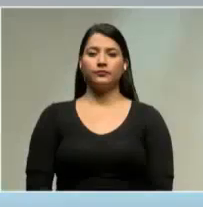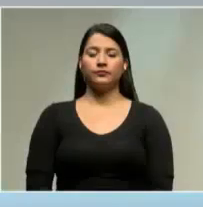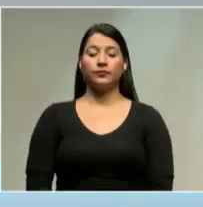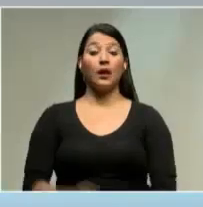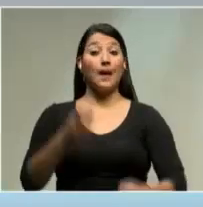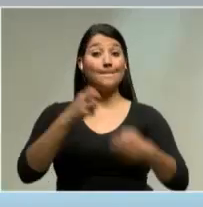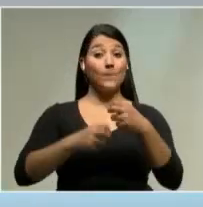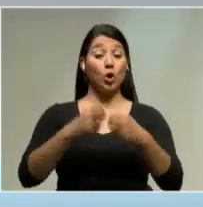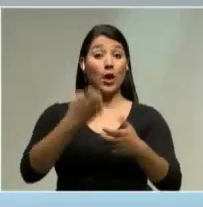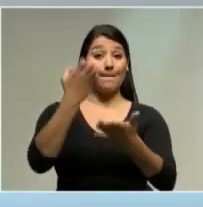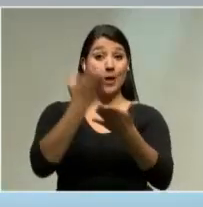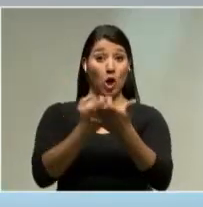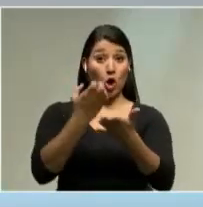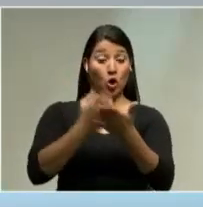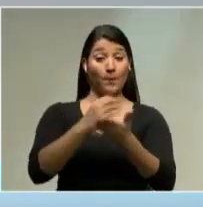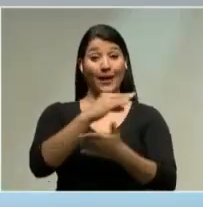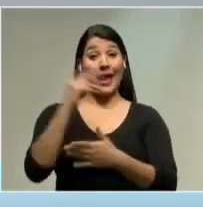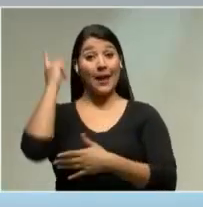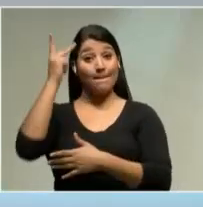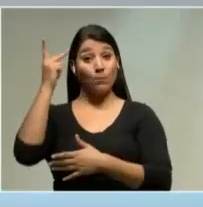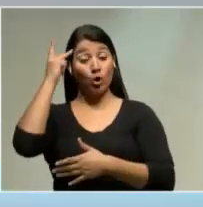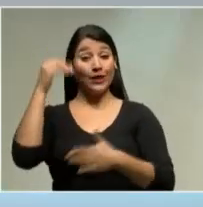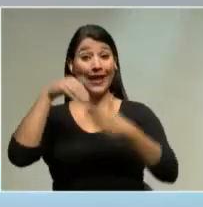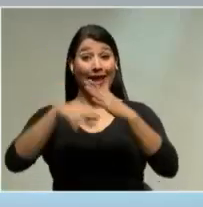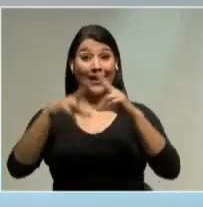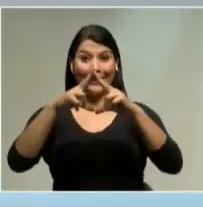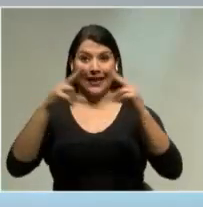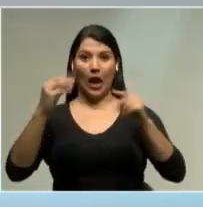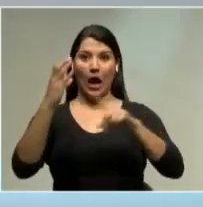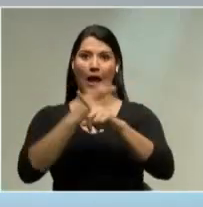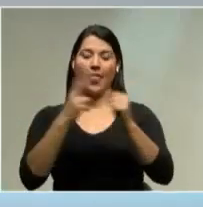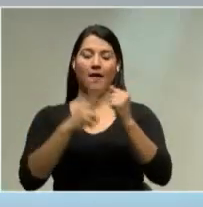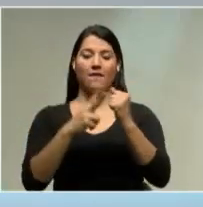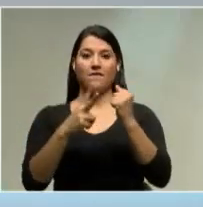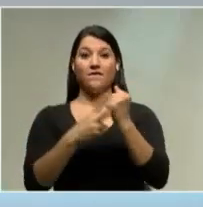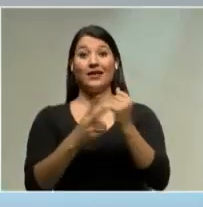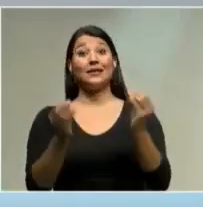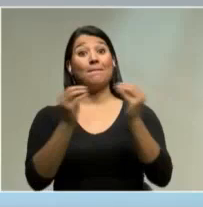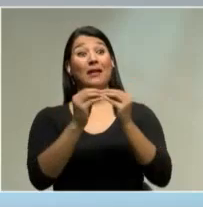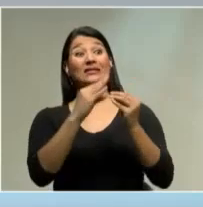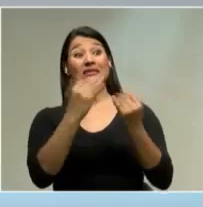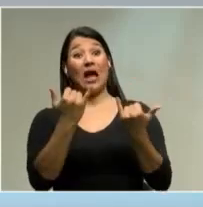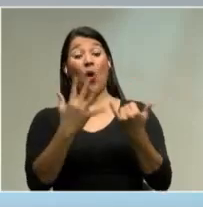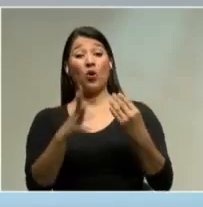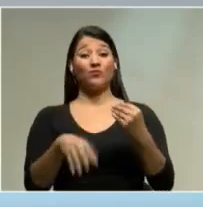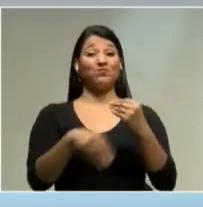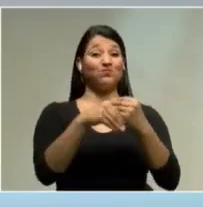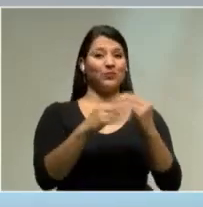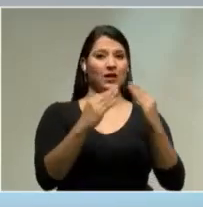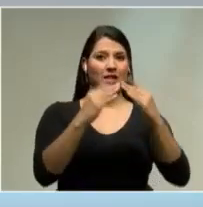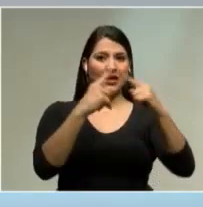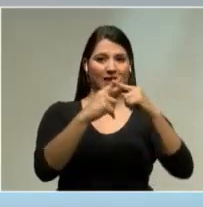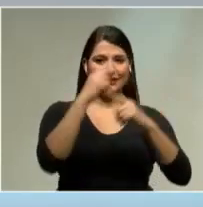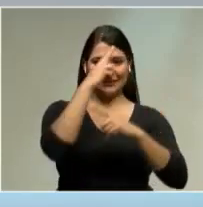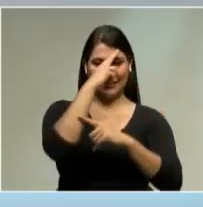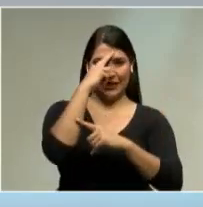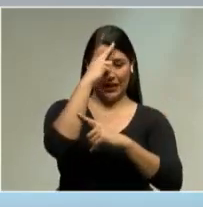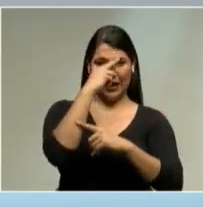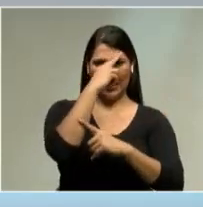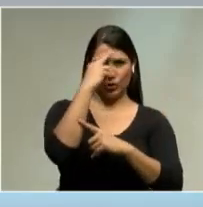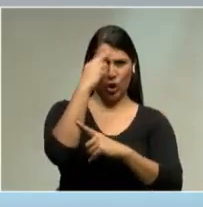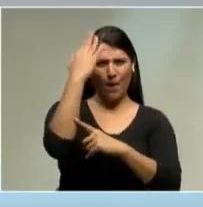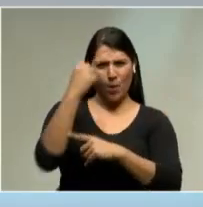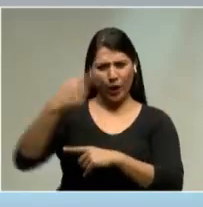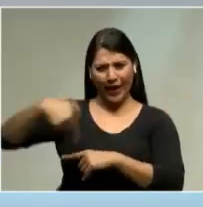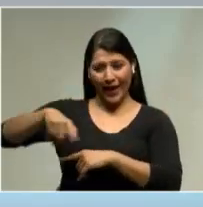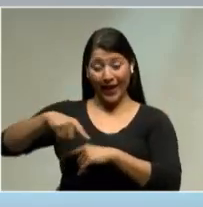La crisis económica y política en Nicaragua crece y las iglesias católicas son parte de ella. Los sandinistas invadieron la Catedral